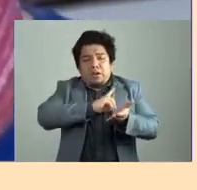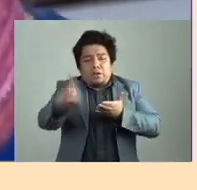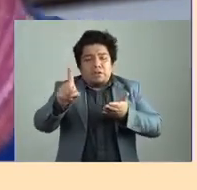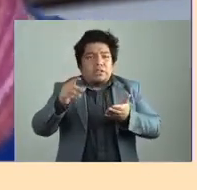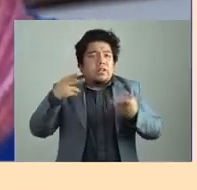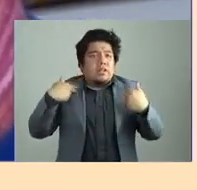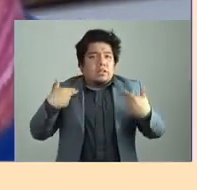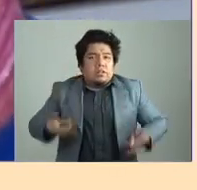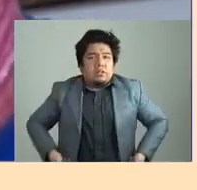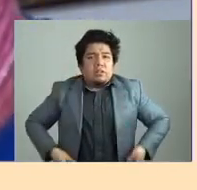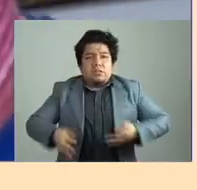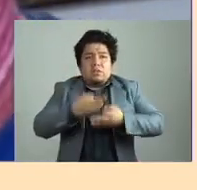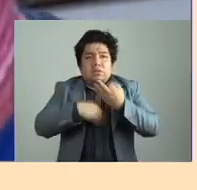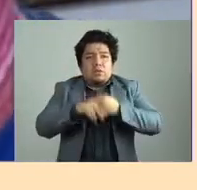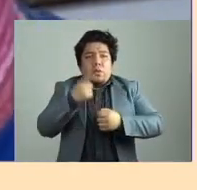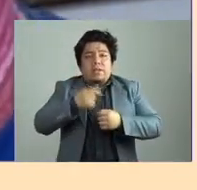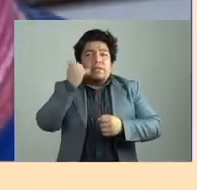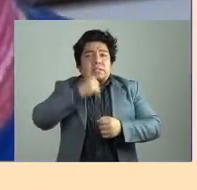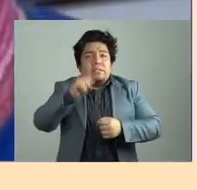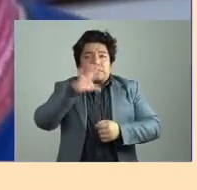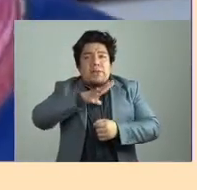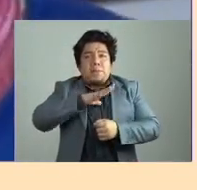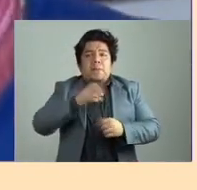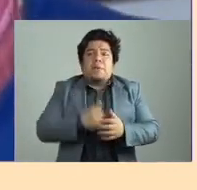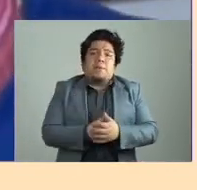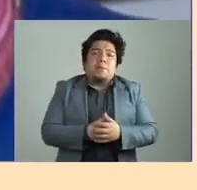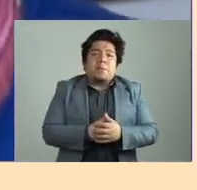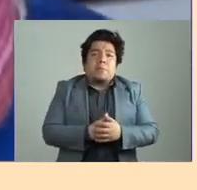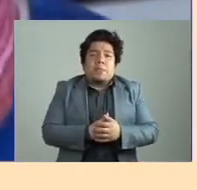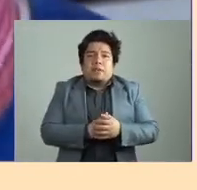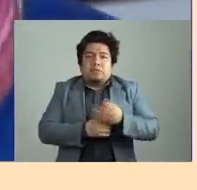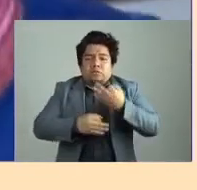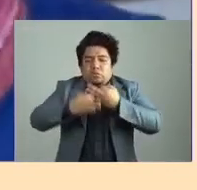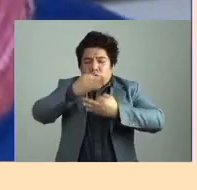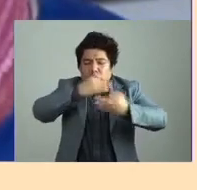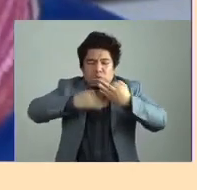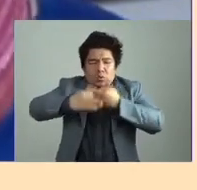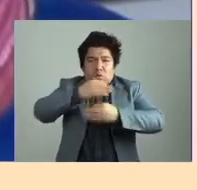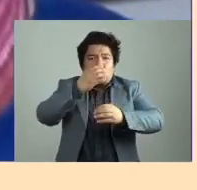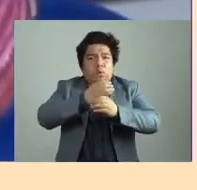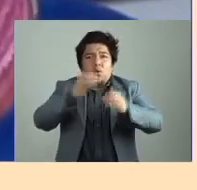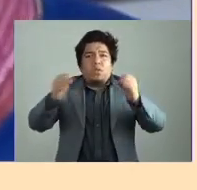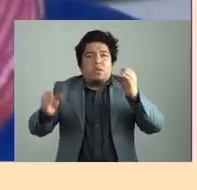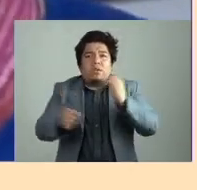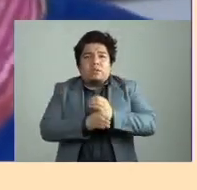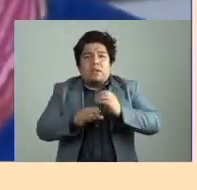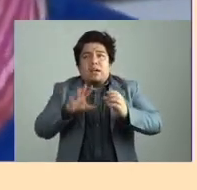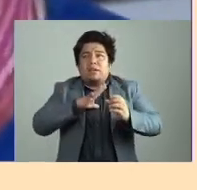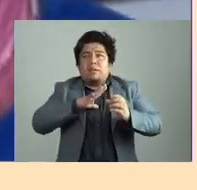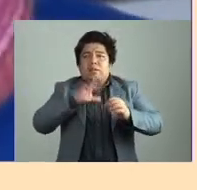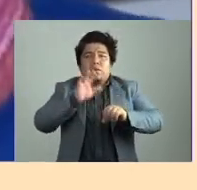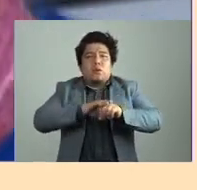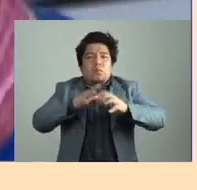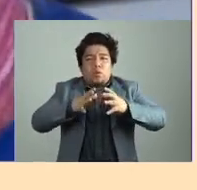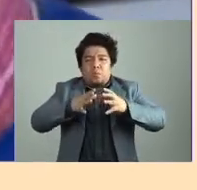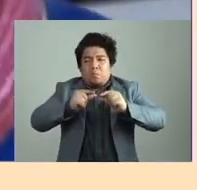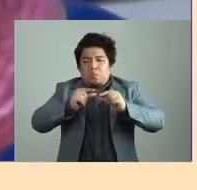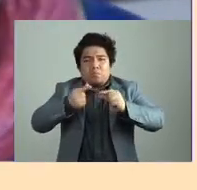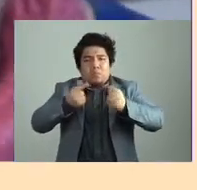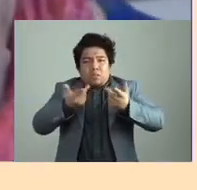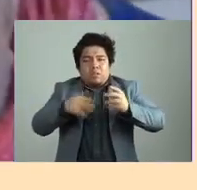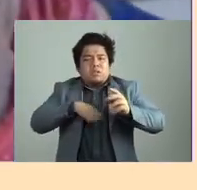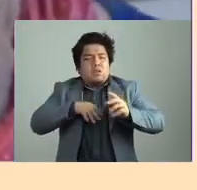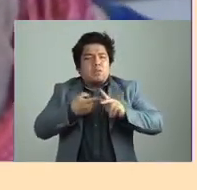corporación nueva entonces a todo esto es un punto de lucha han abierto una crisis